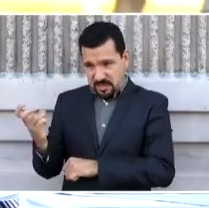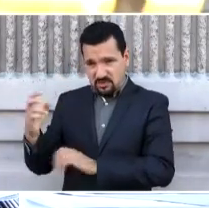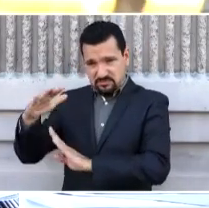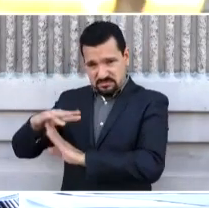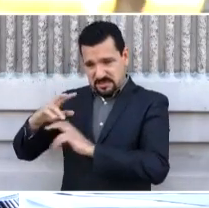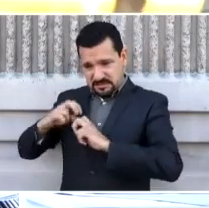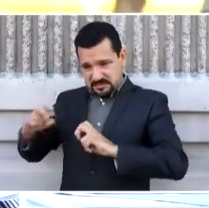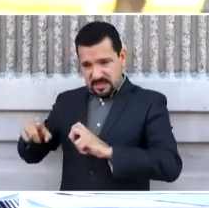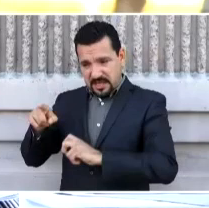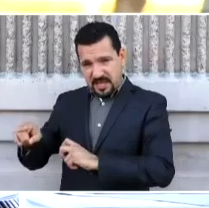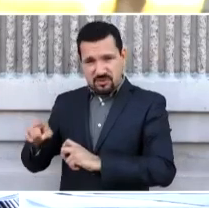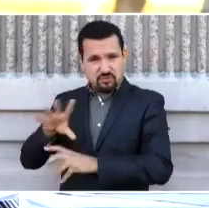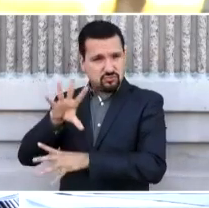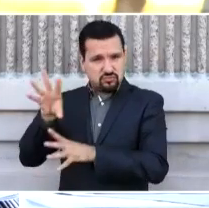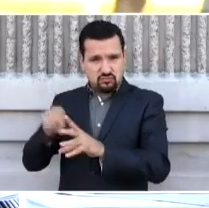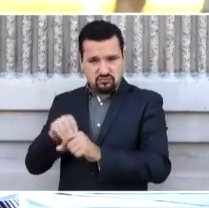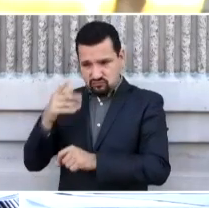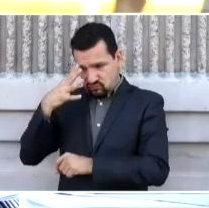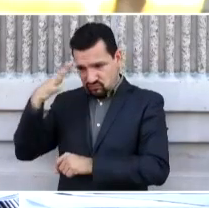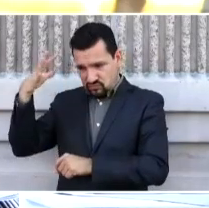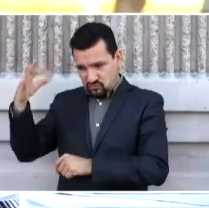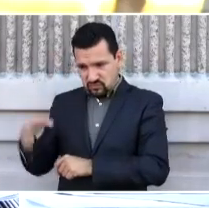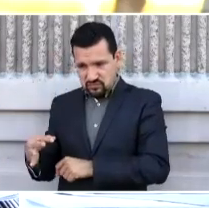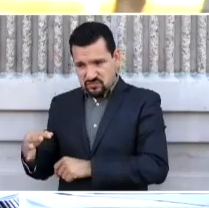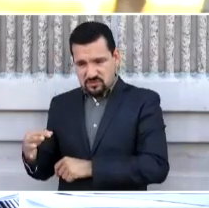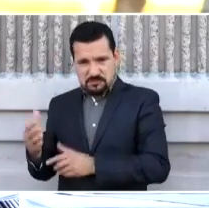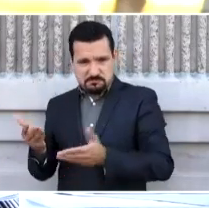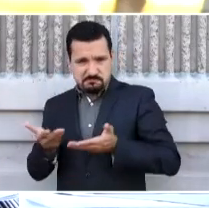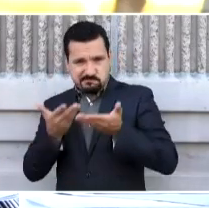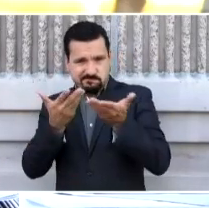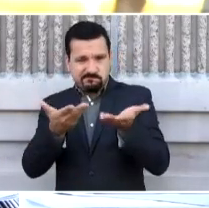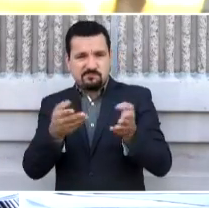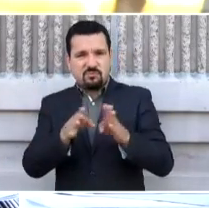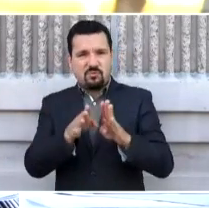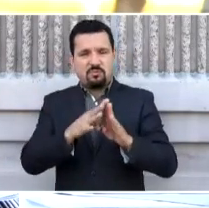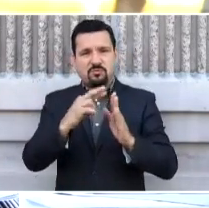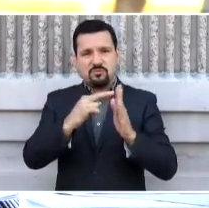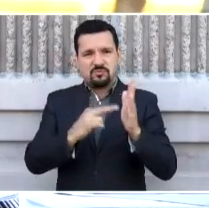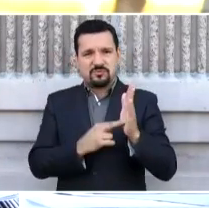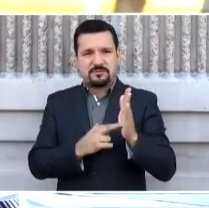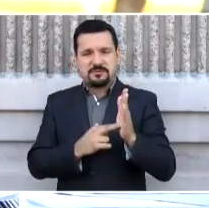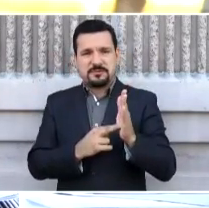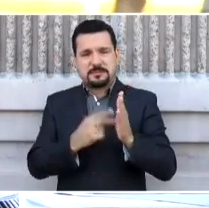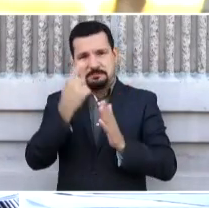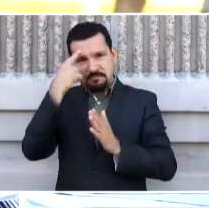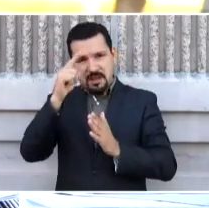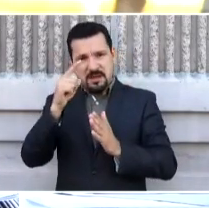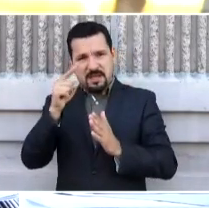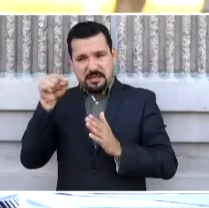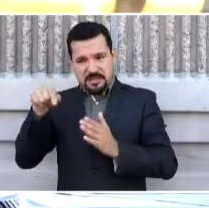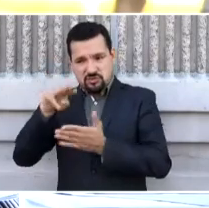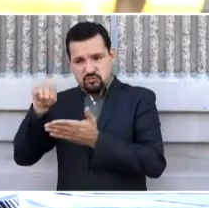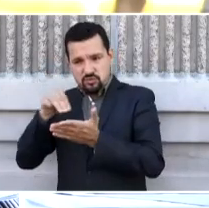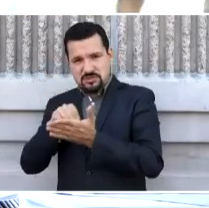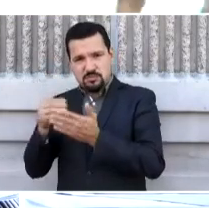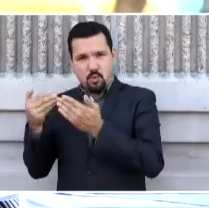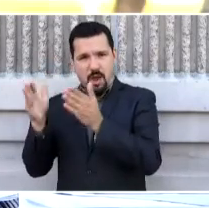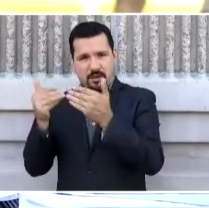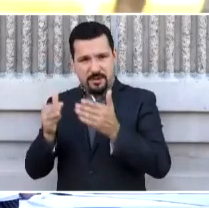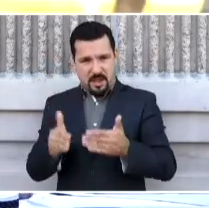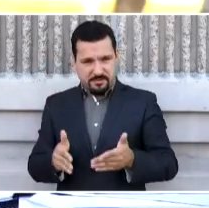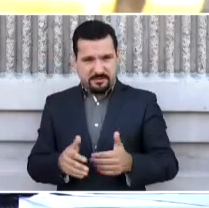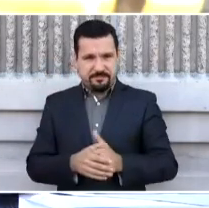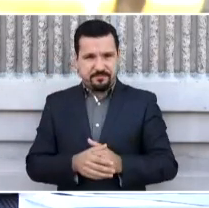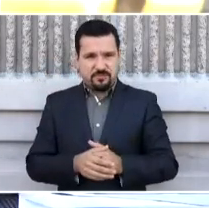en forma definitiva acerca de las medidas y condiciones en que van a salir estos municipios. Solamente